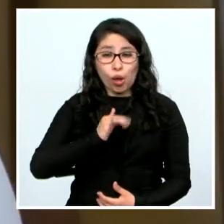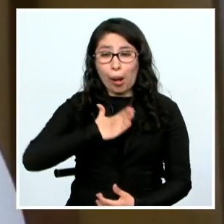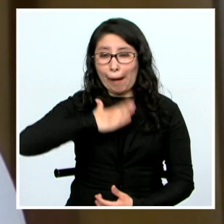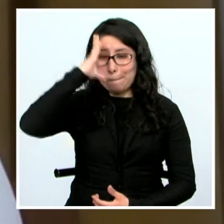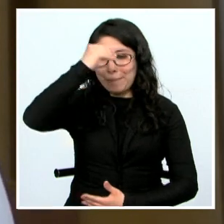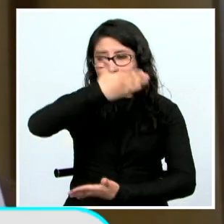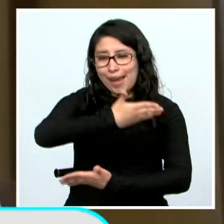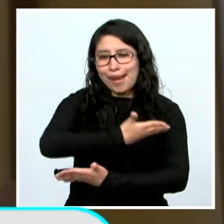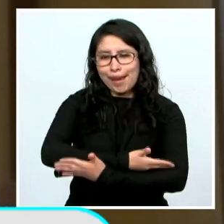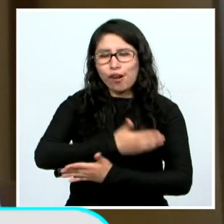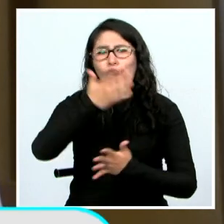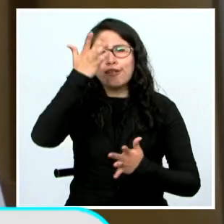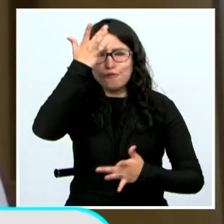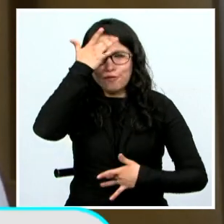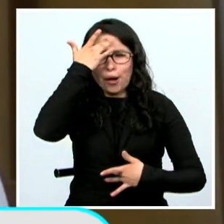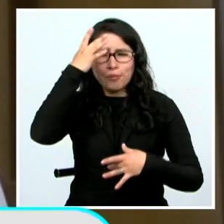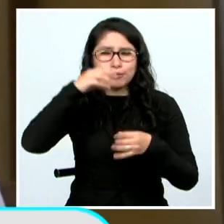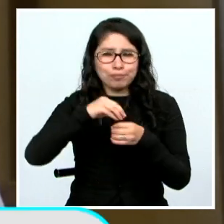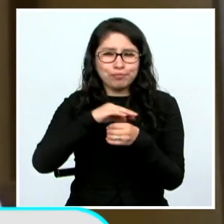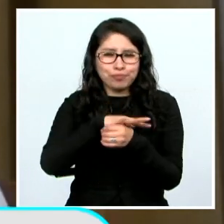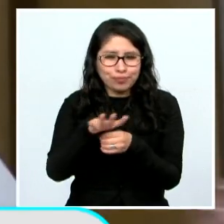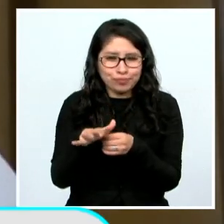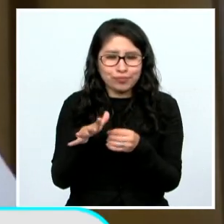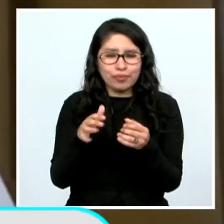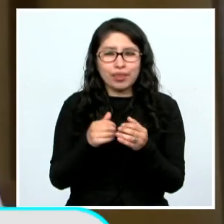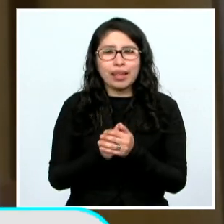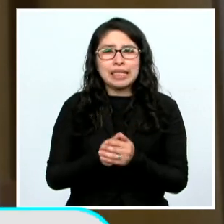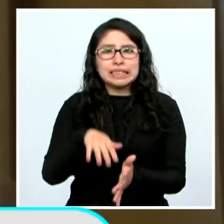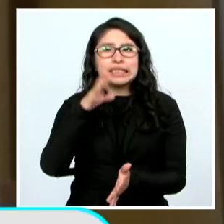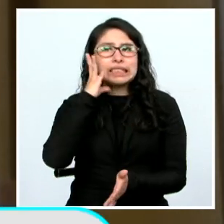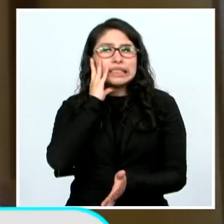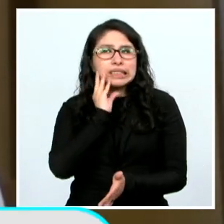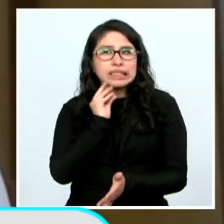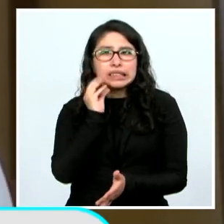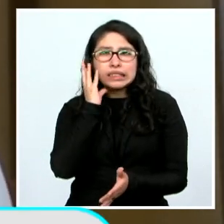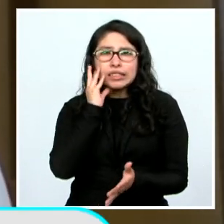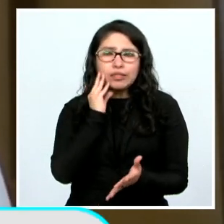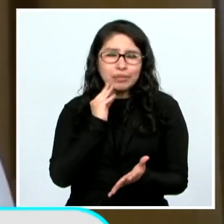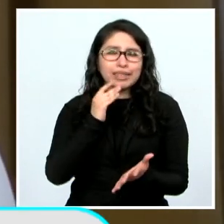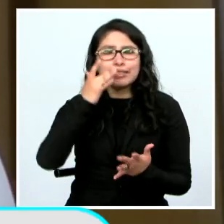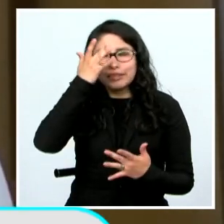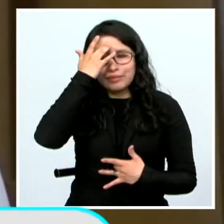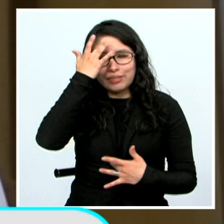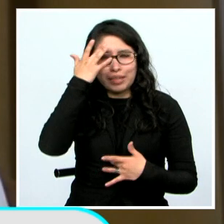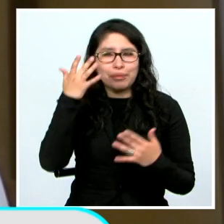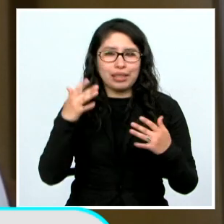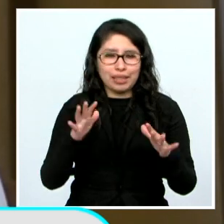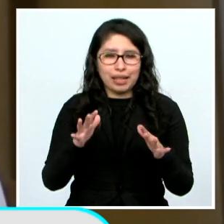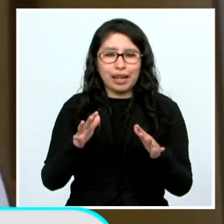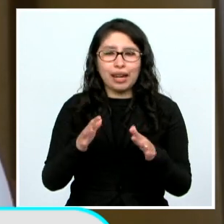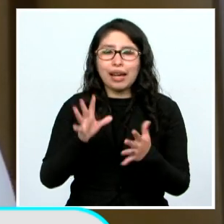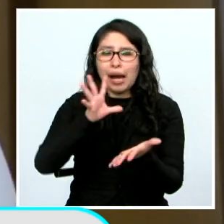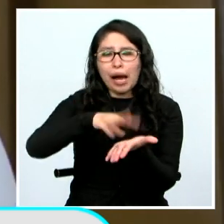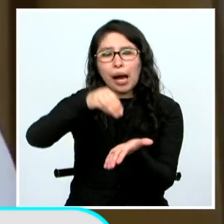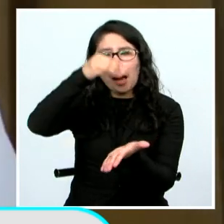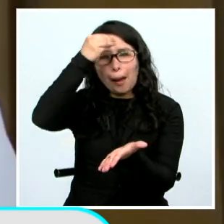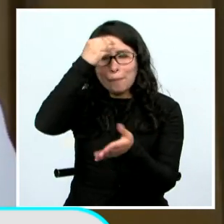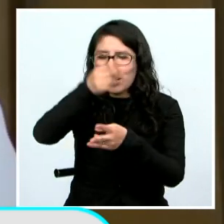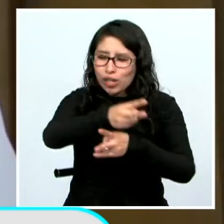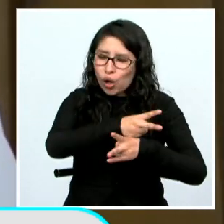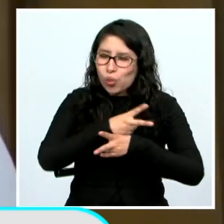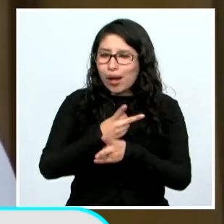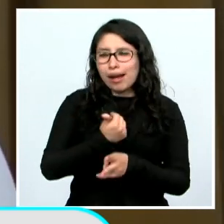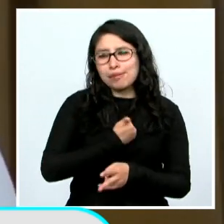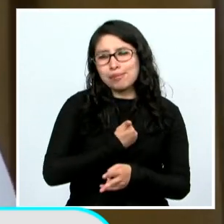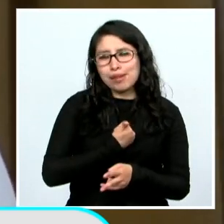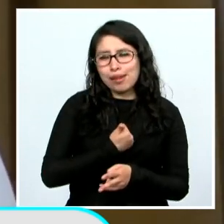pasó a mayores, pero la experiencia ya nos dice de que nosotros debemos cuidarnos y debemos tomar medidas